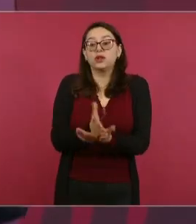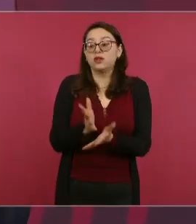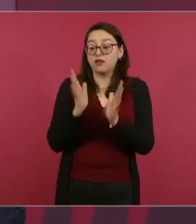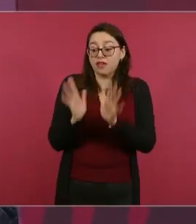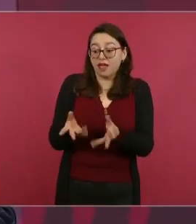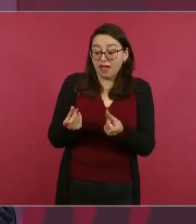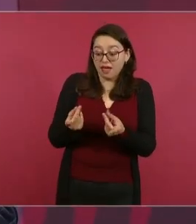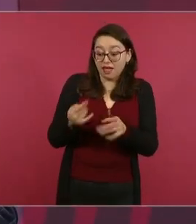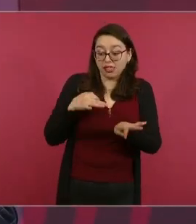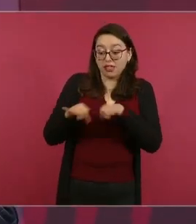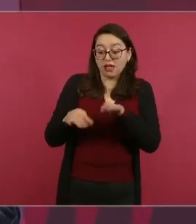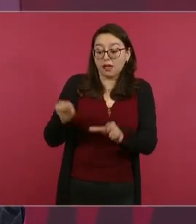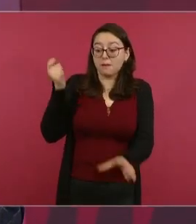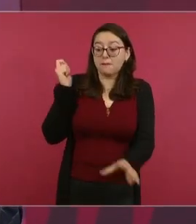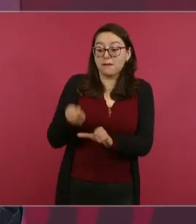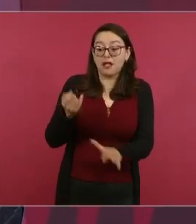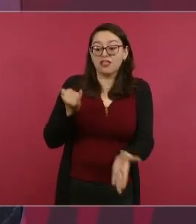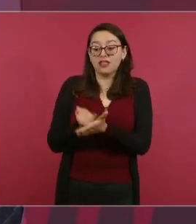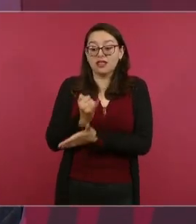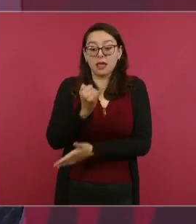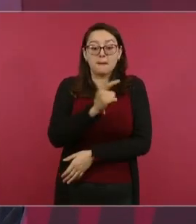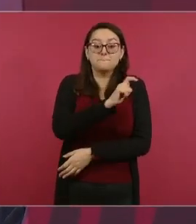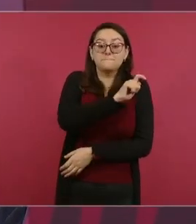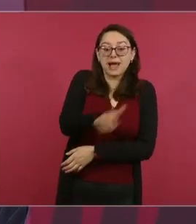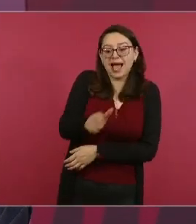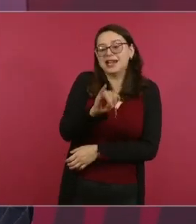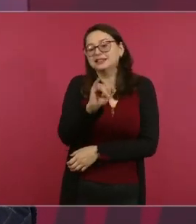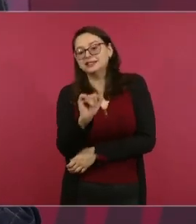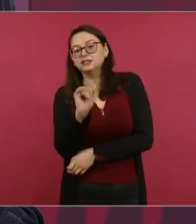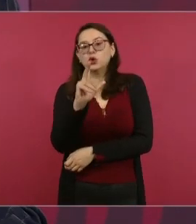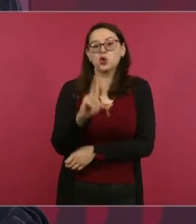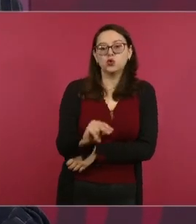resuelvan, porque es la autoridad